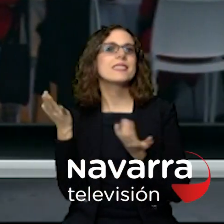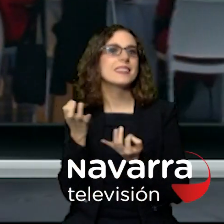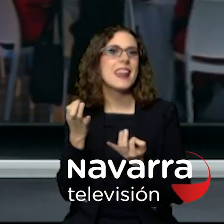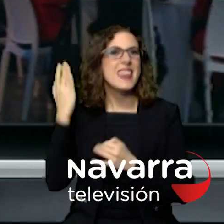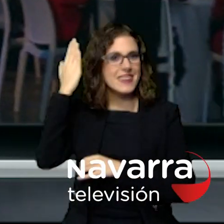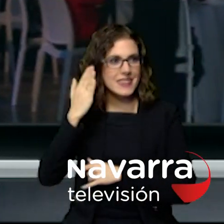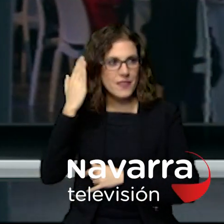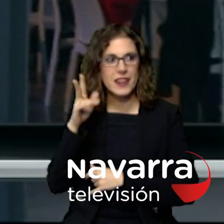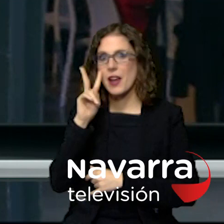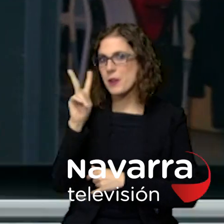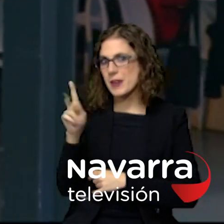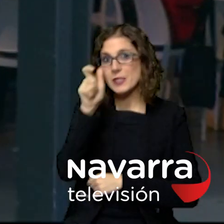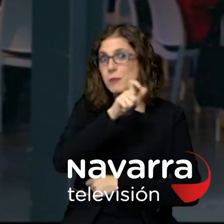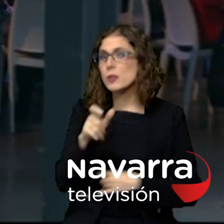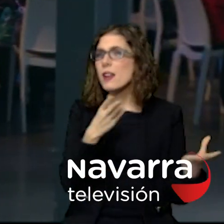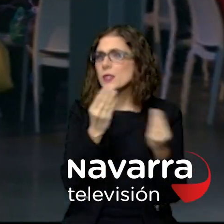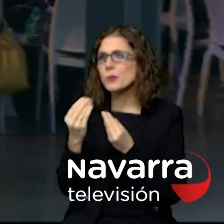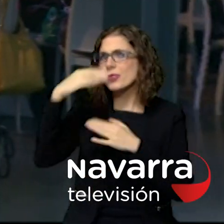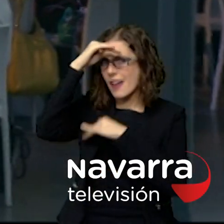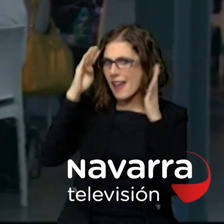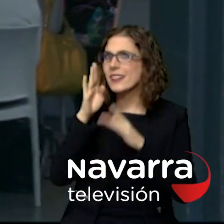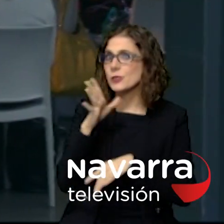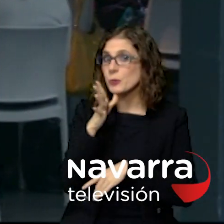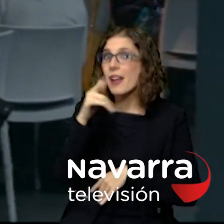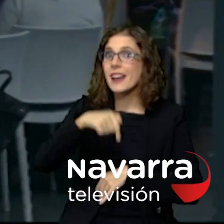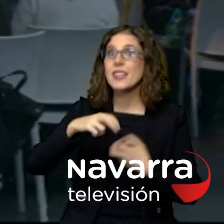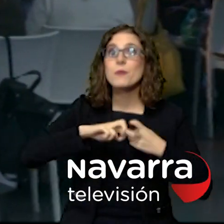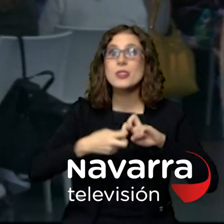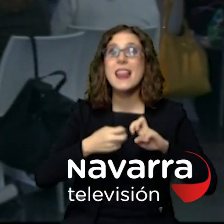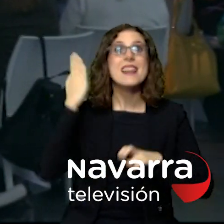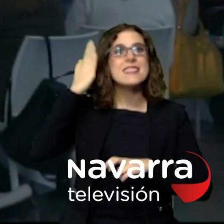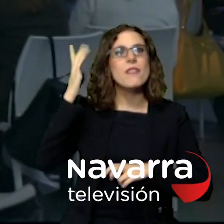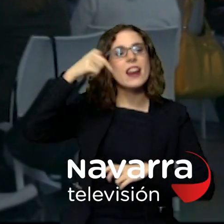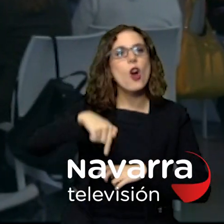europeos muy atentos a ella. Y es que aquí en Bruselas, Navarra está siendo ejemplo.